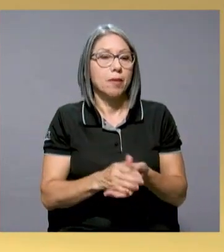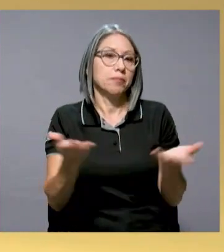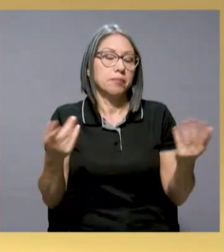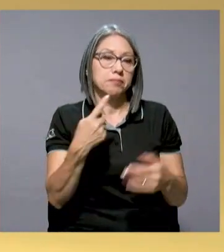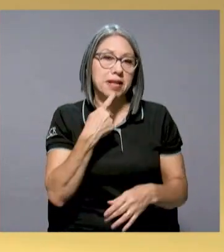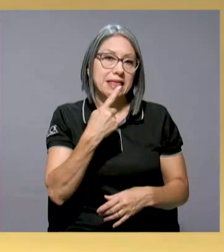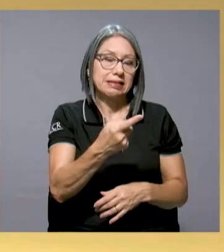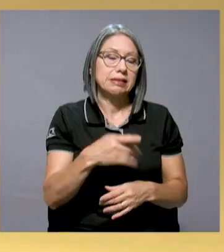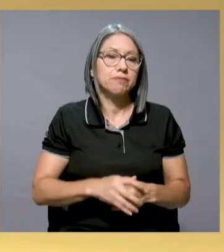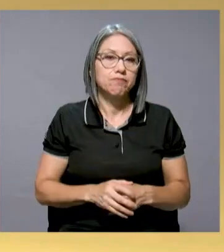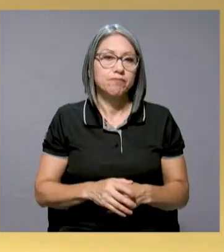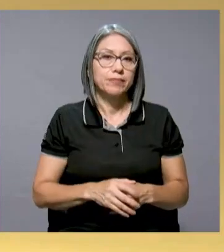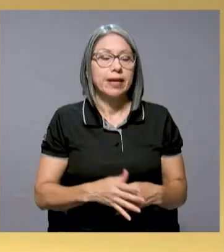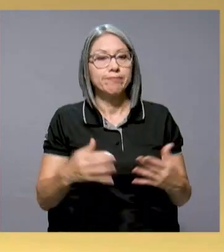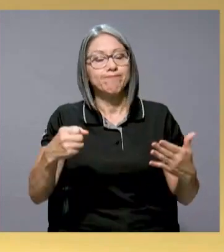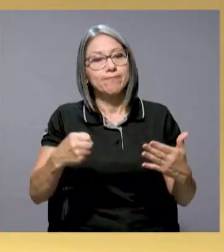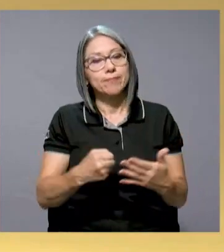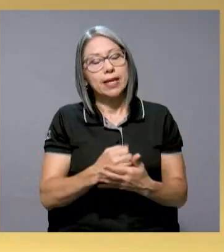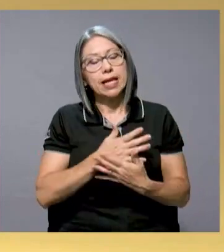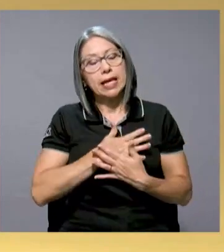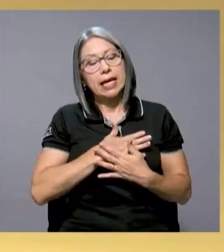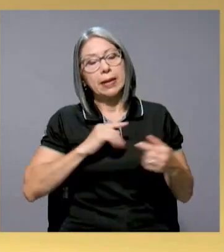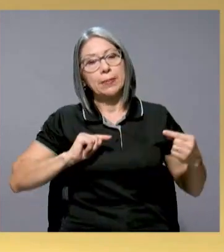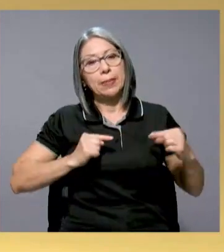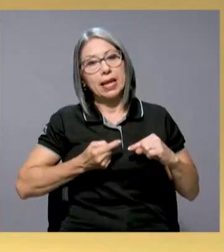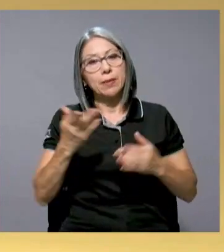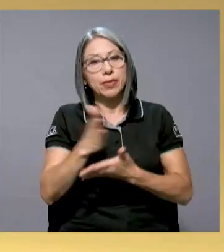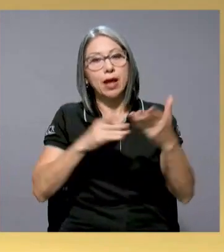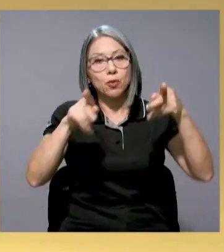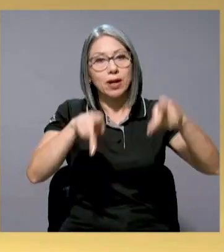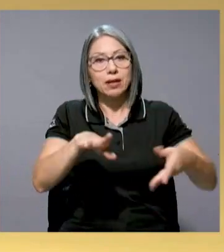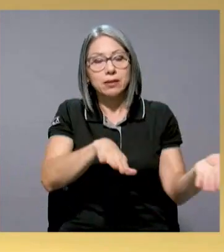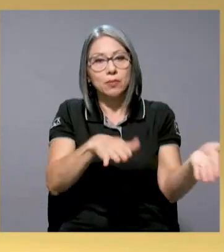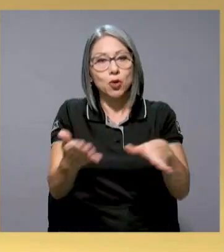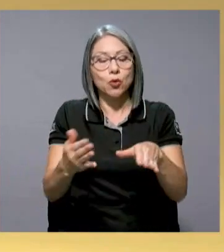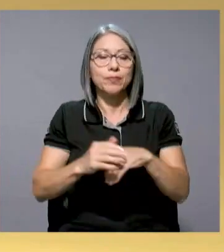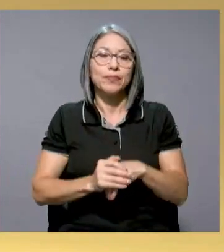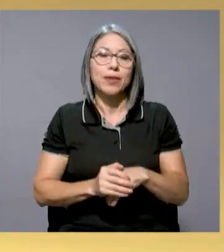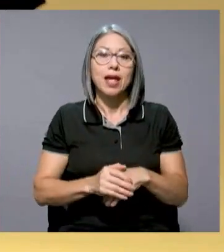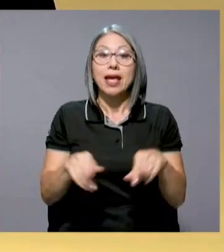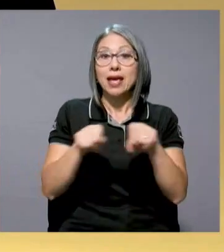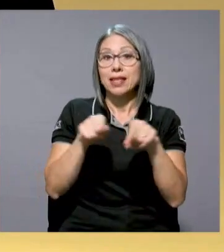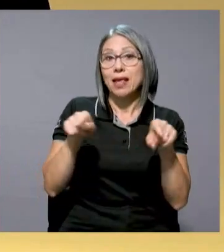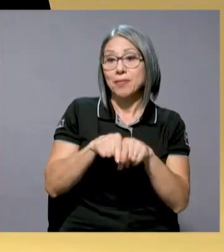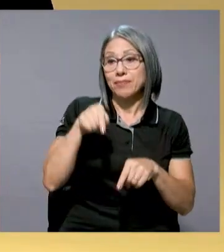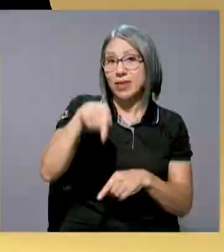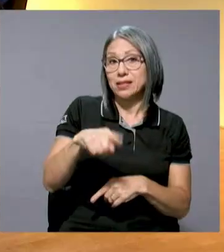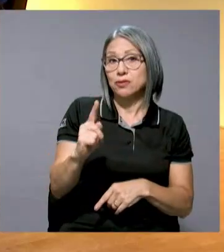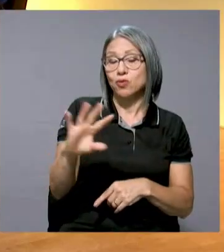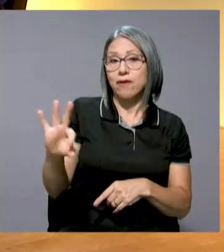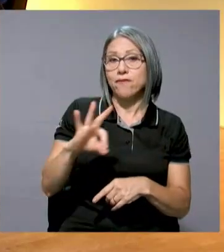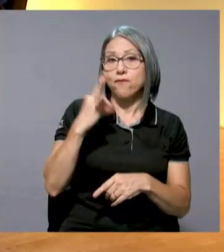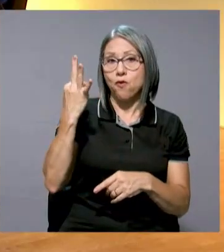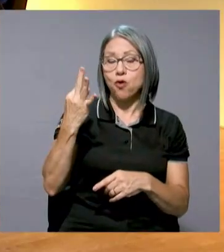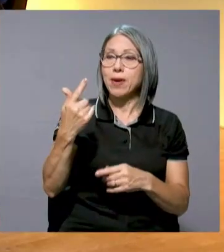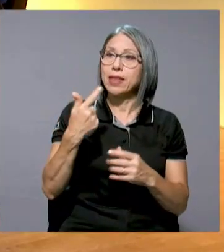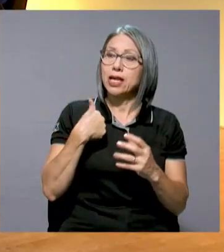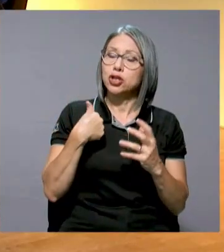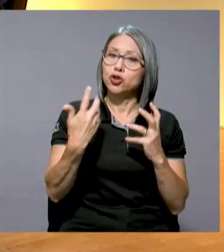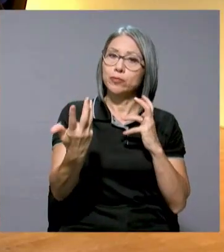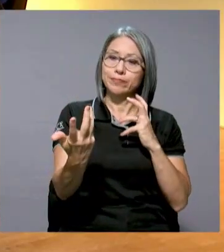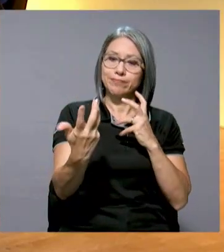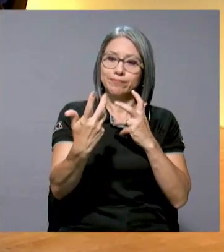decir qué pena que alguna gente murió y decir que esta es una manera de ser consecuente con mis